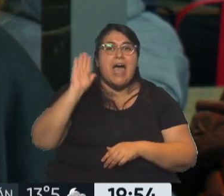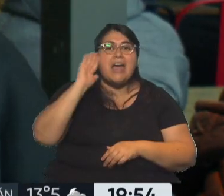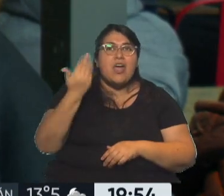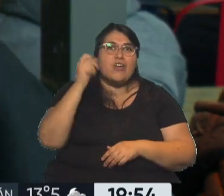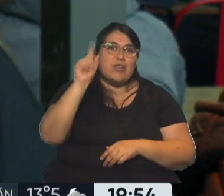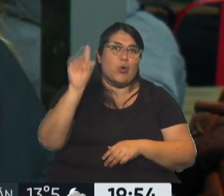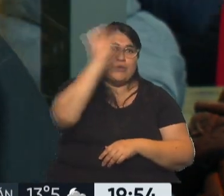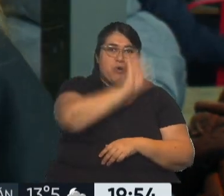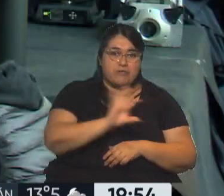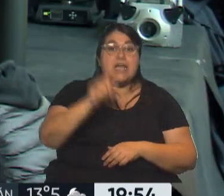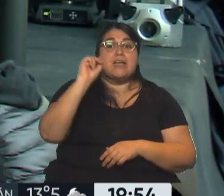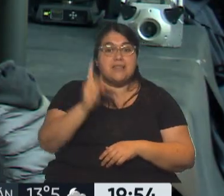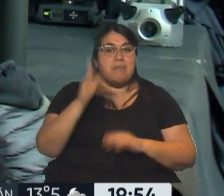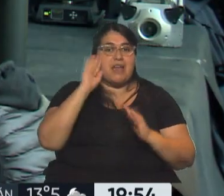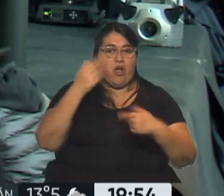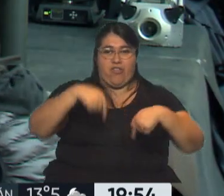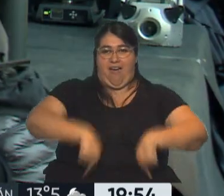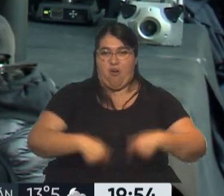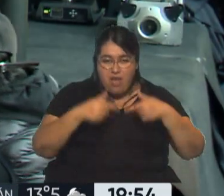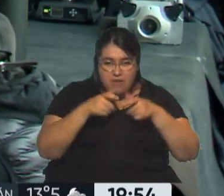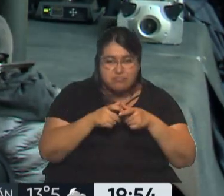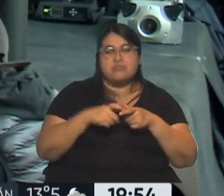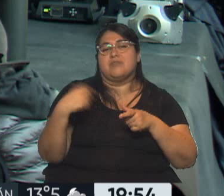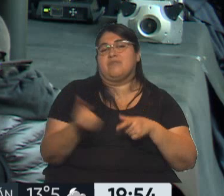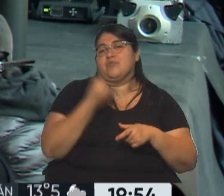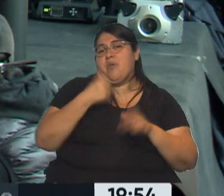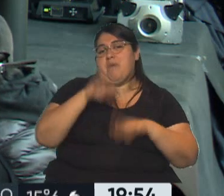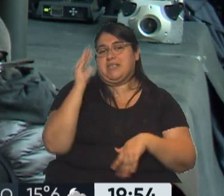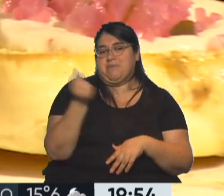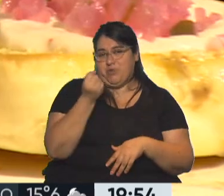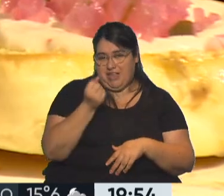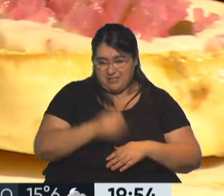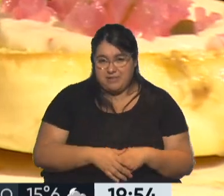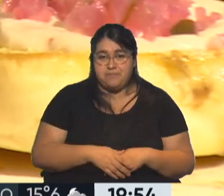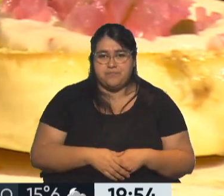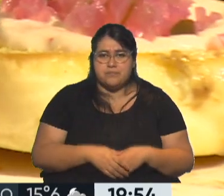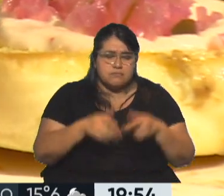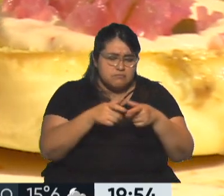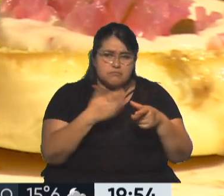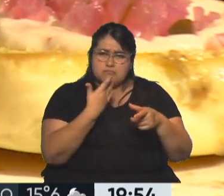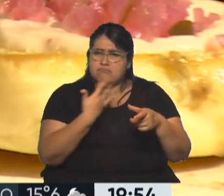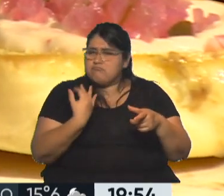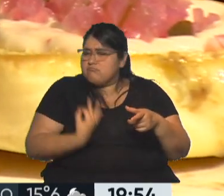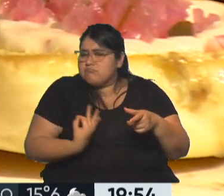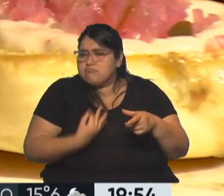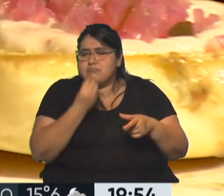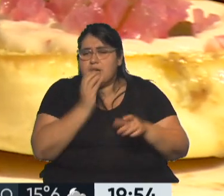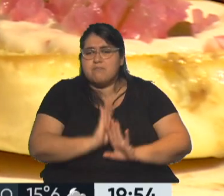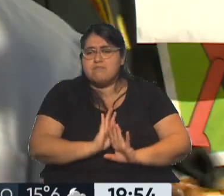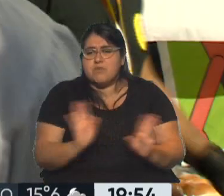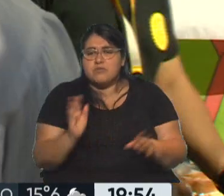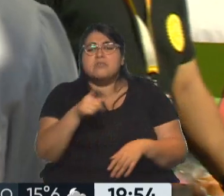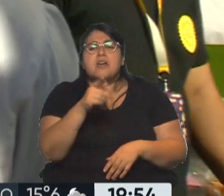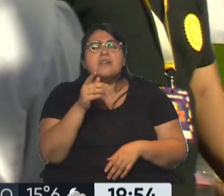también celebrar lo que es la hamburguesa que a nosotros en The Food Truck Store tanto nos importa y tanto nos gusta. Una pinta bárbara tienen estas hamburguesas. ¿Cuál